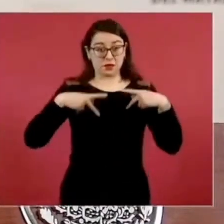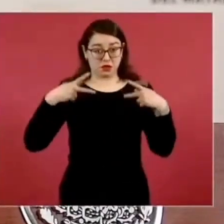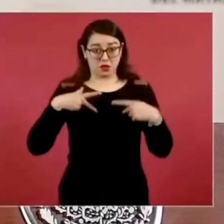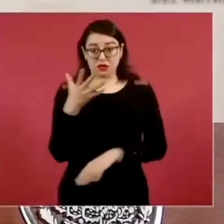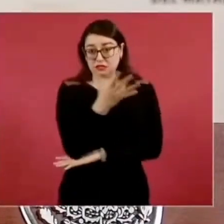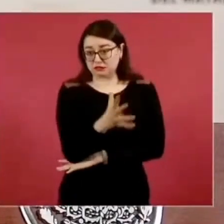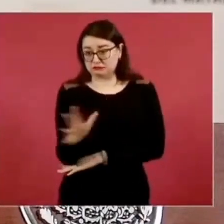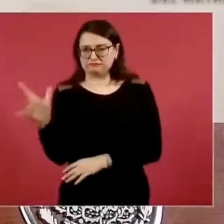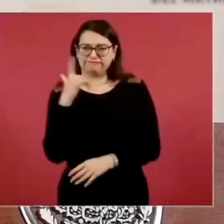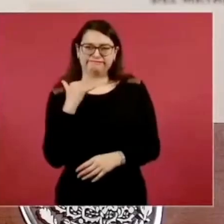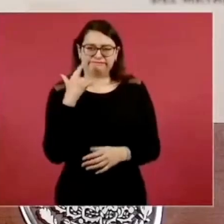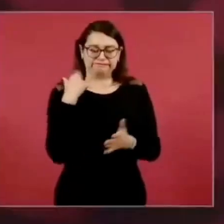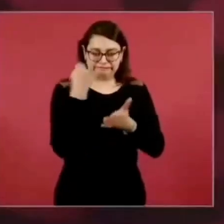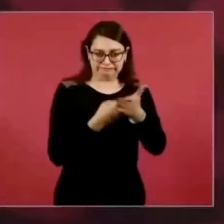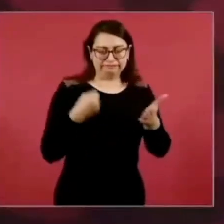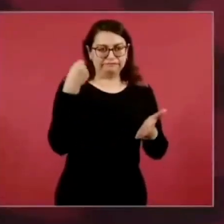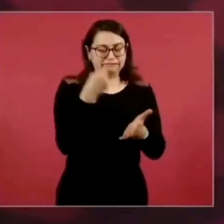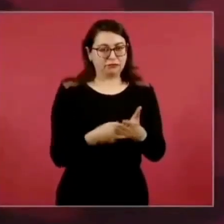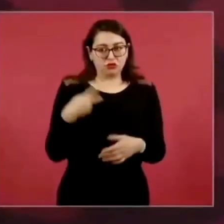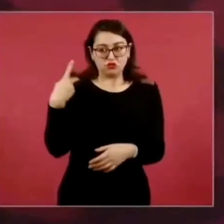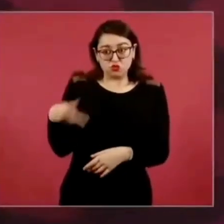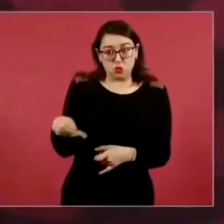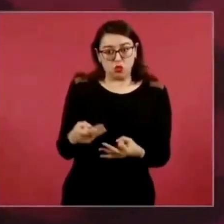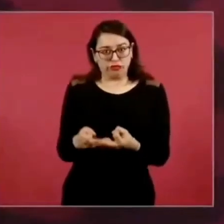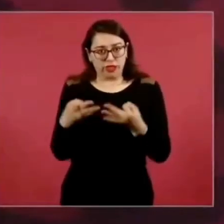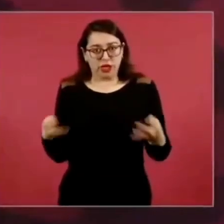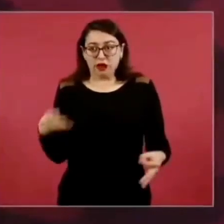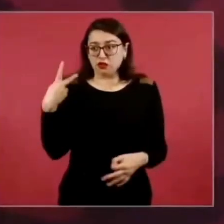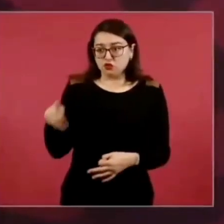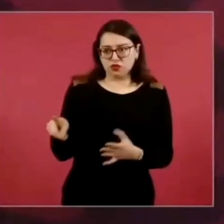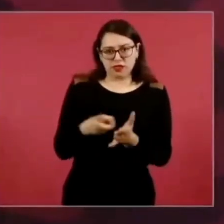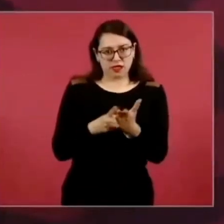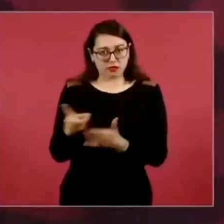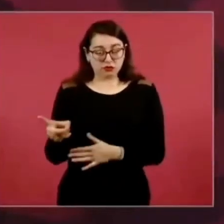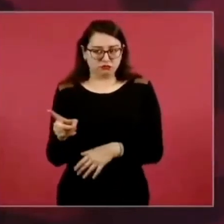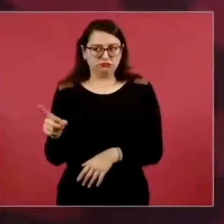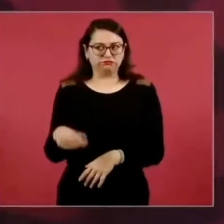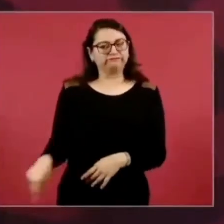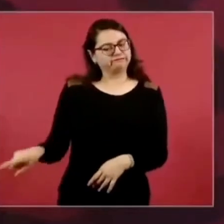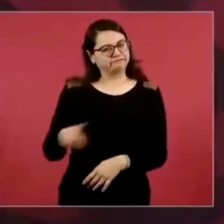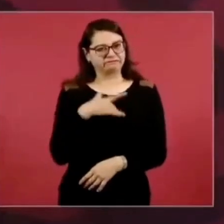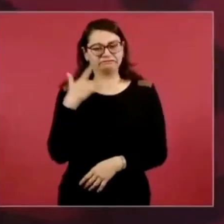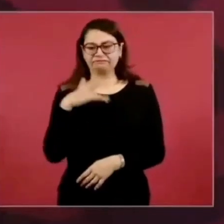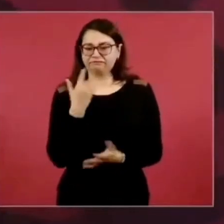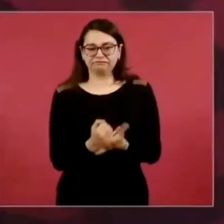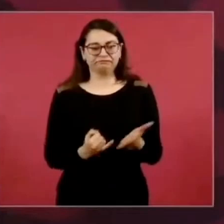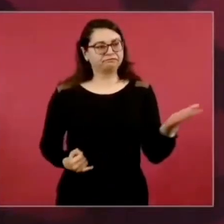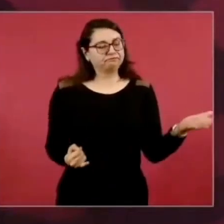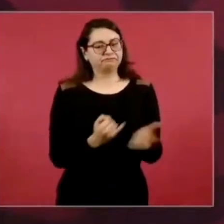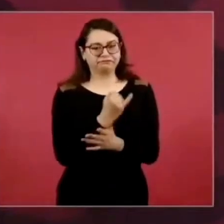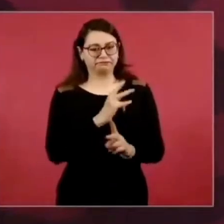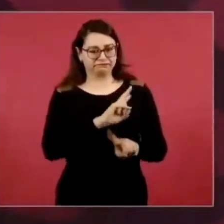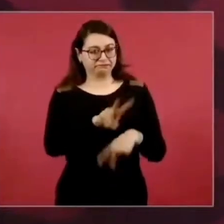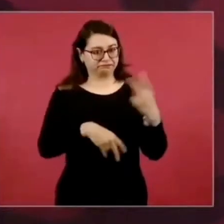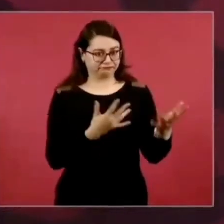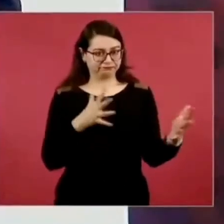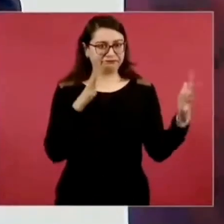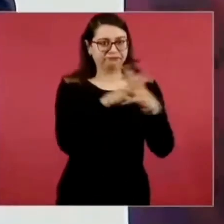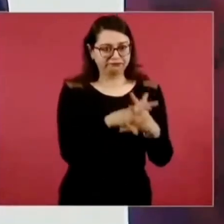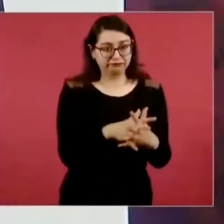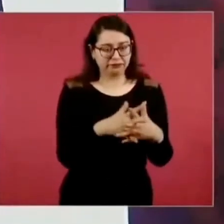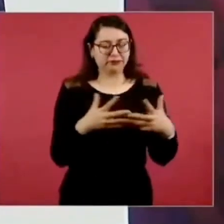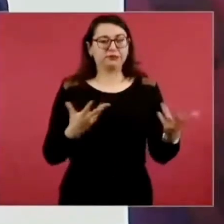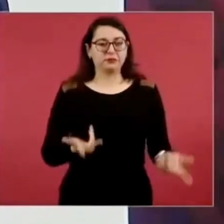es de quien la trabaja. Entonces, es hasta que llega el general que lleva a cabo eso.